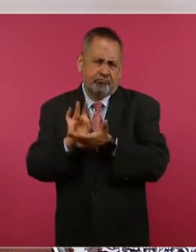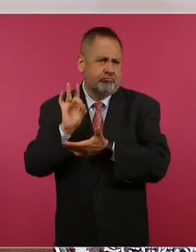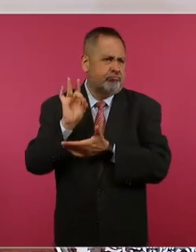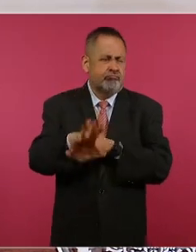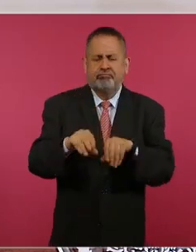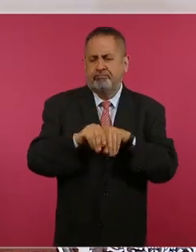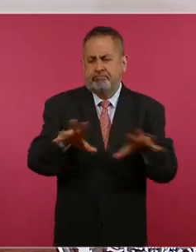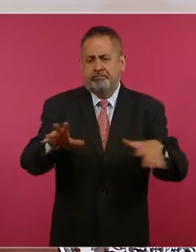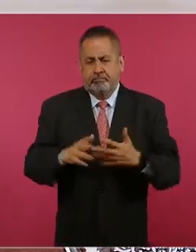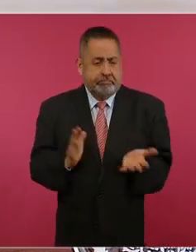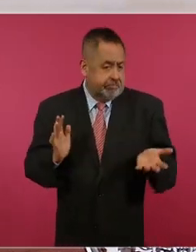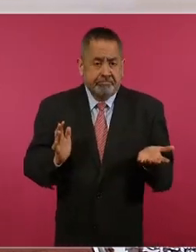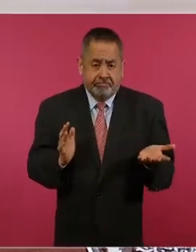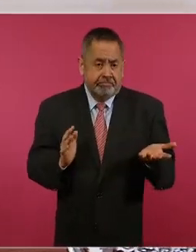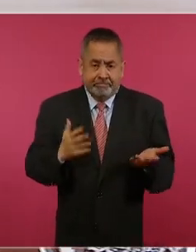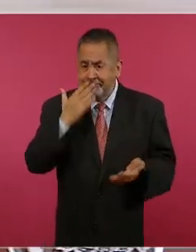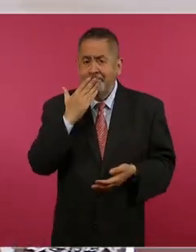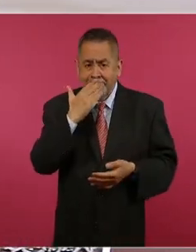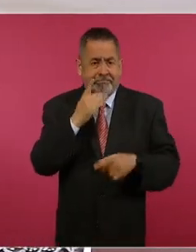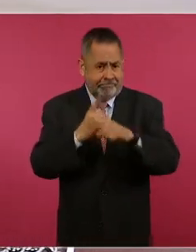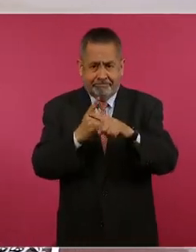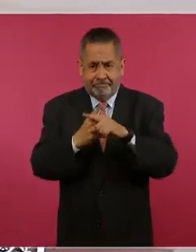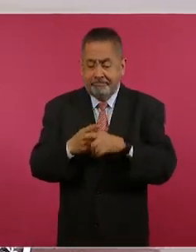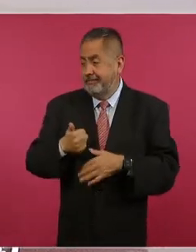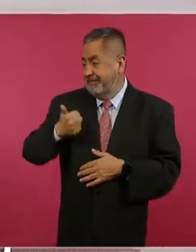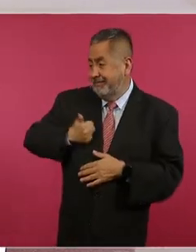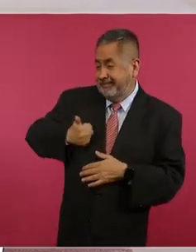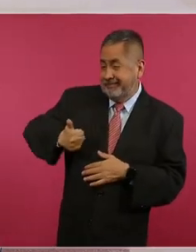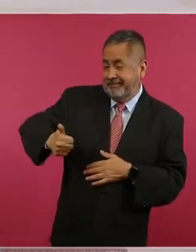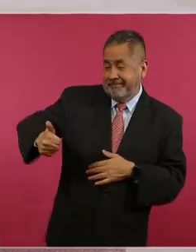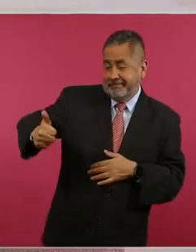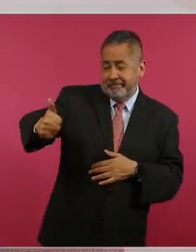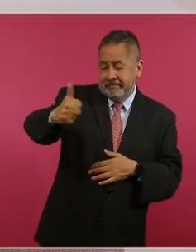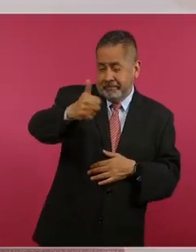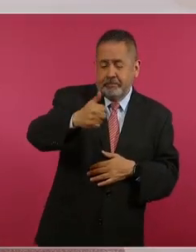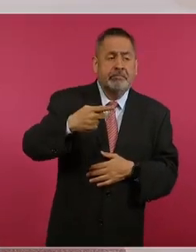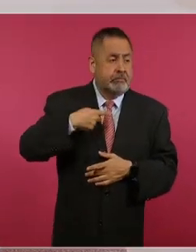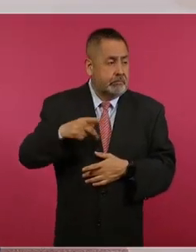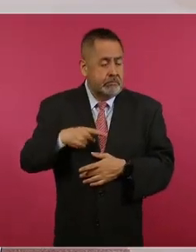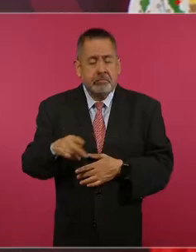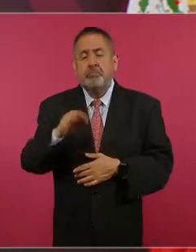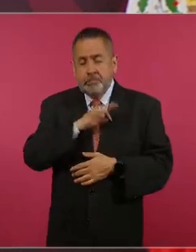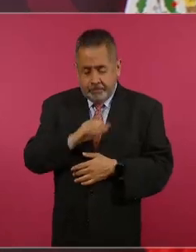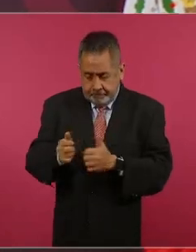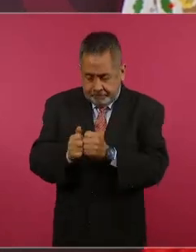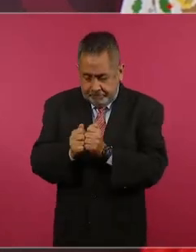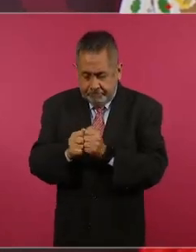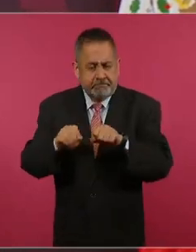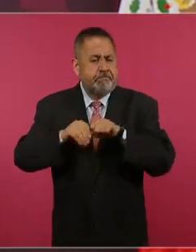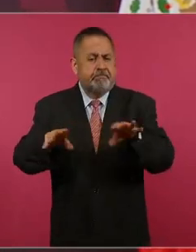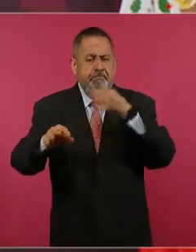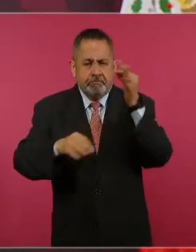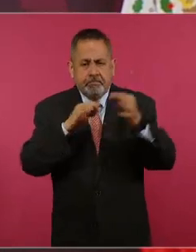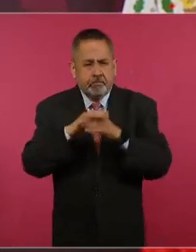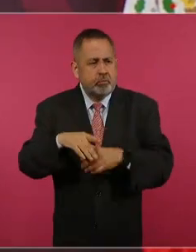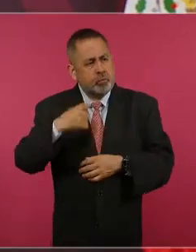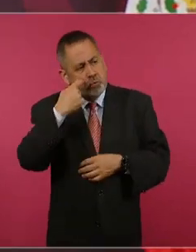Y cada persona puede convertirse en un medio de